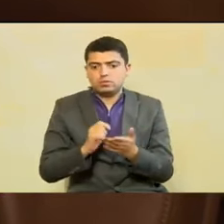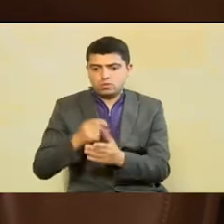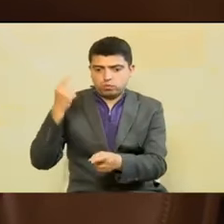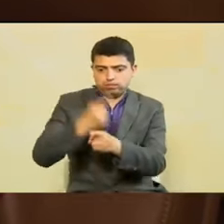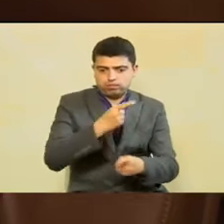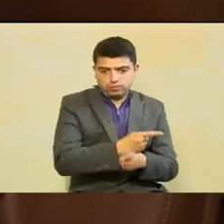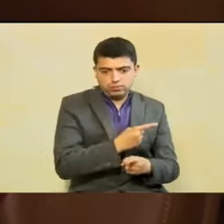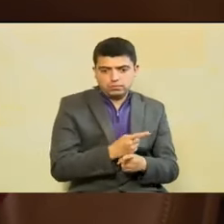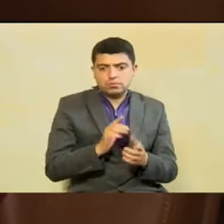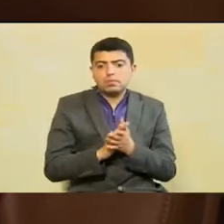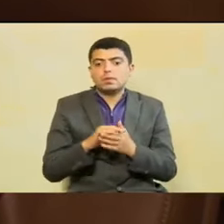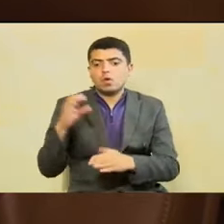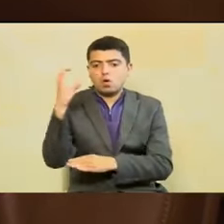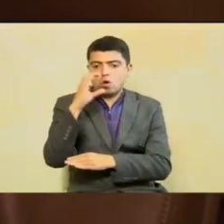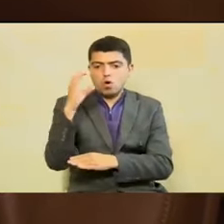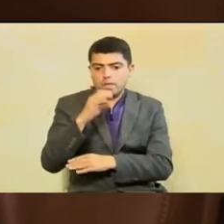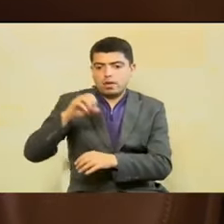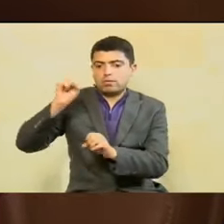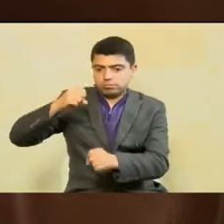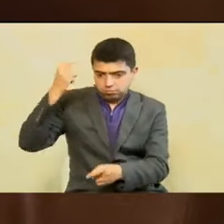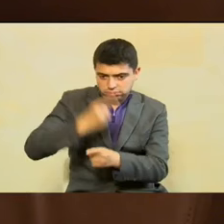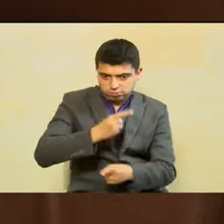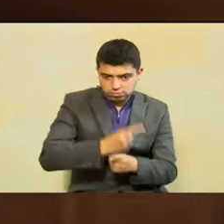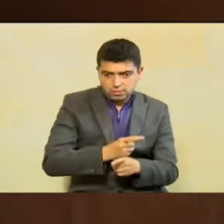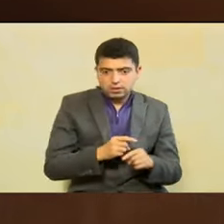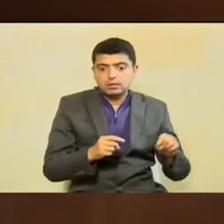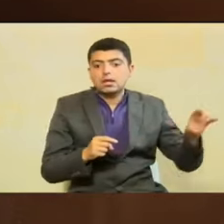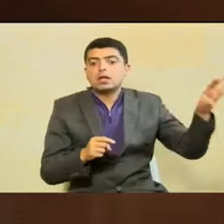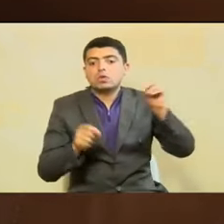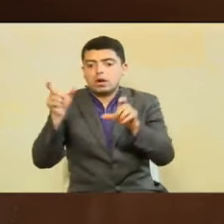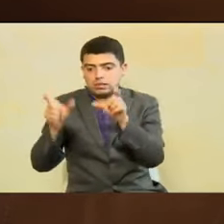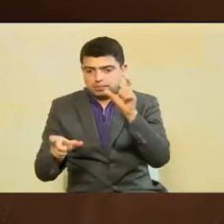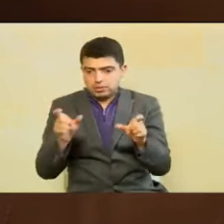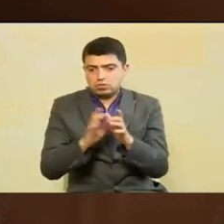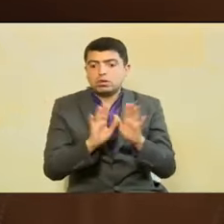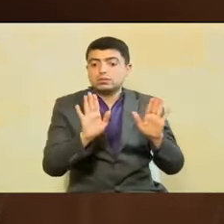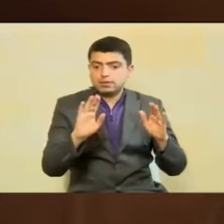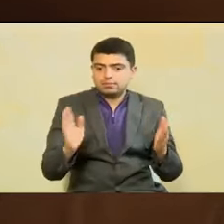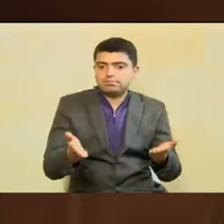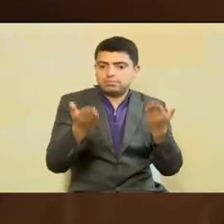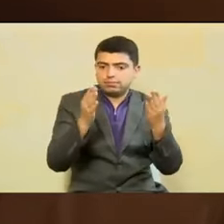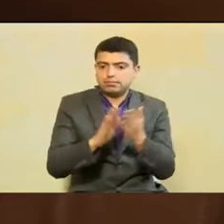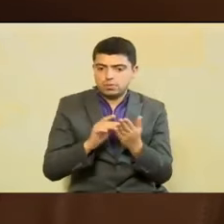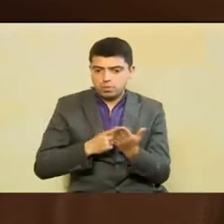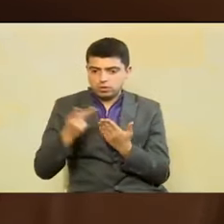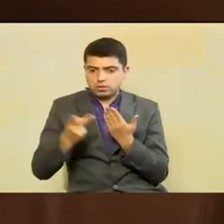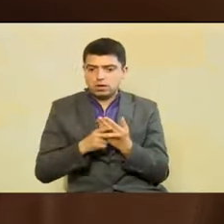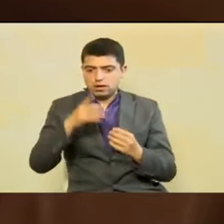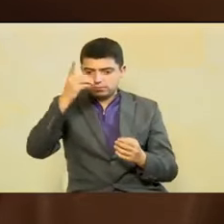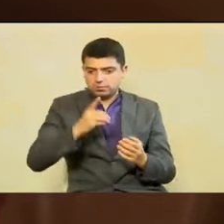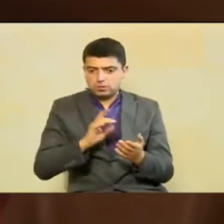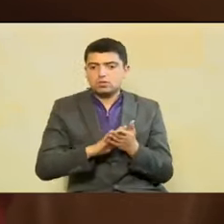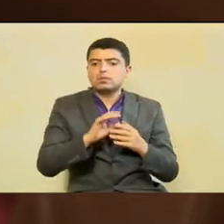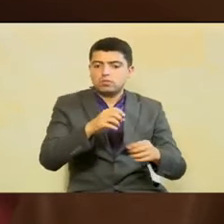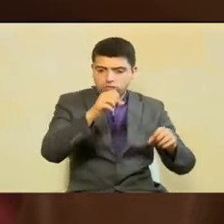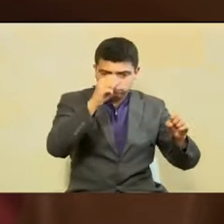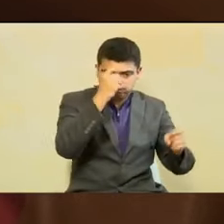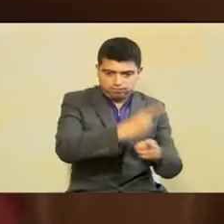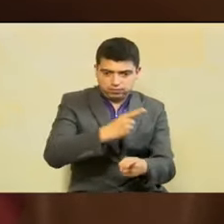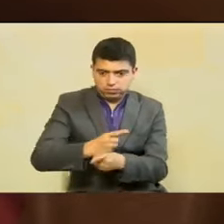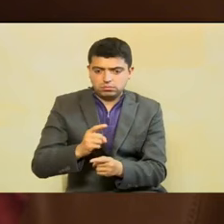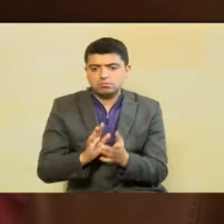a nuestro país y a todas las personas que se benefician de los proyectos de ley que hacen tránsito en el congreso